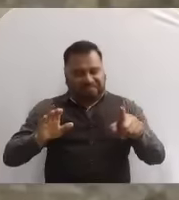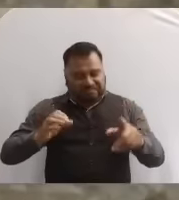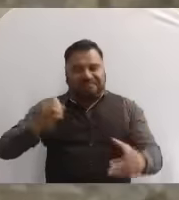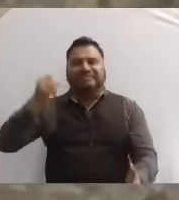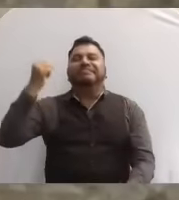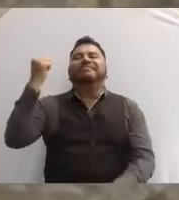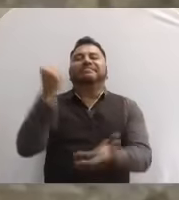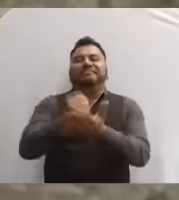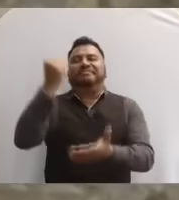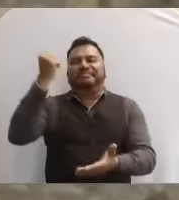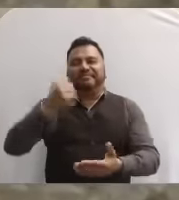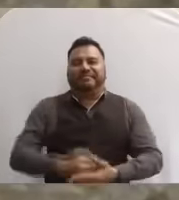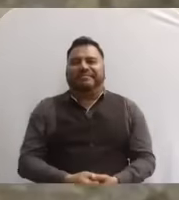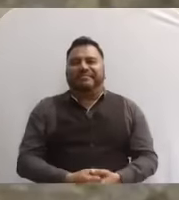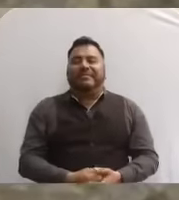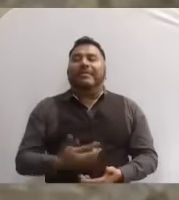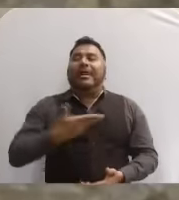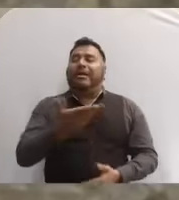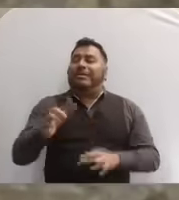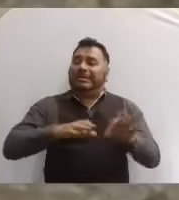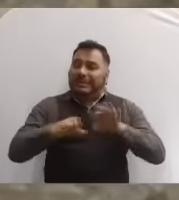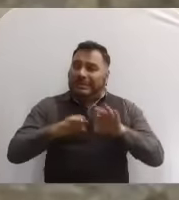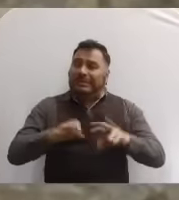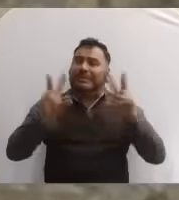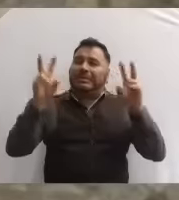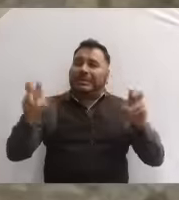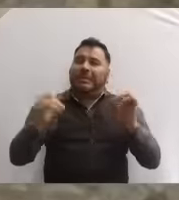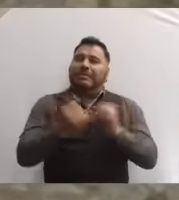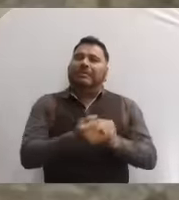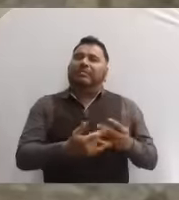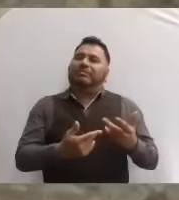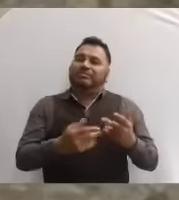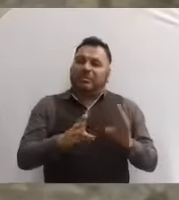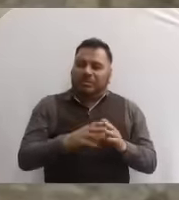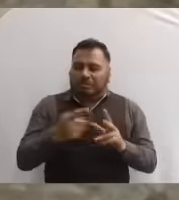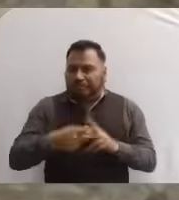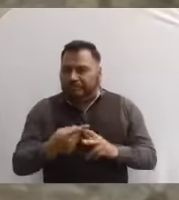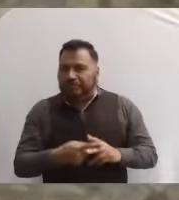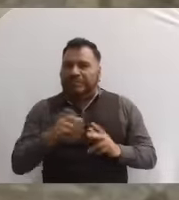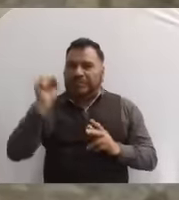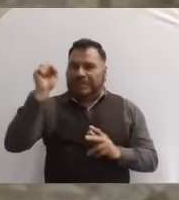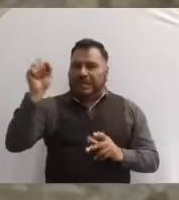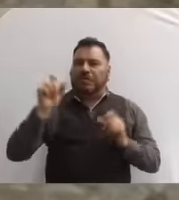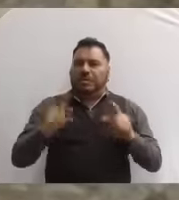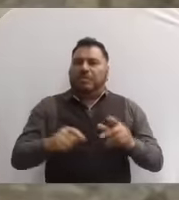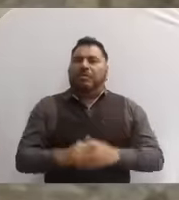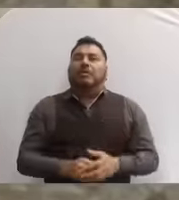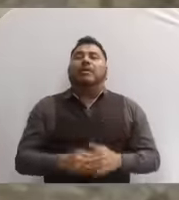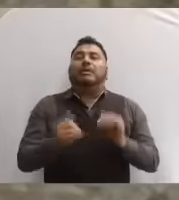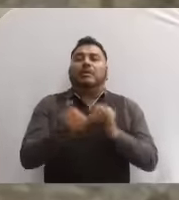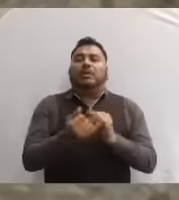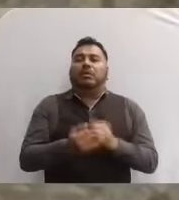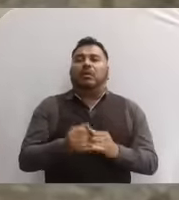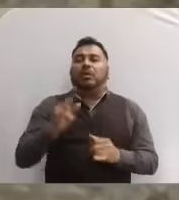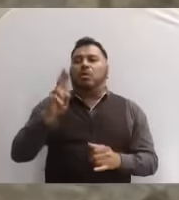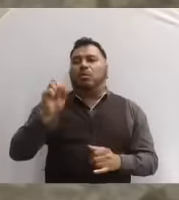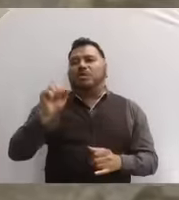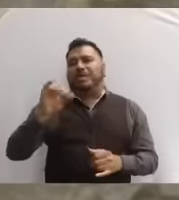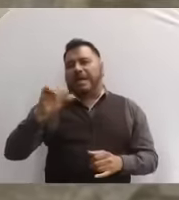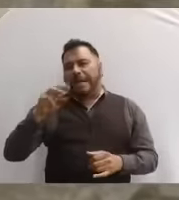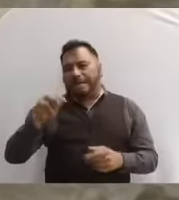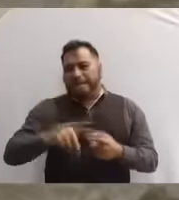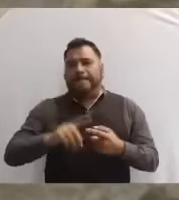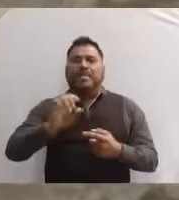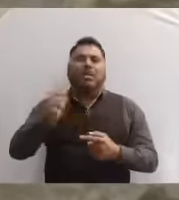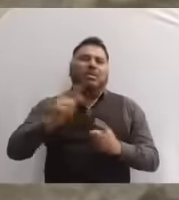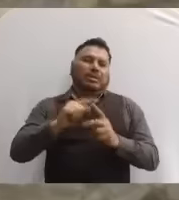Aprobado. Estamos trabajando en el tema de las UMAS con el sindicato. Igual con el USICAM y todo esto